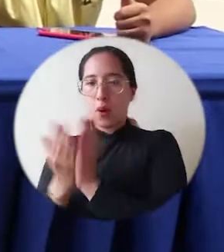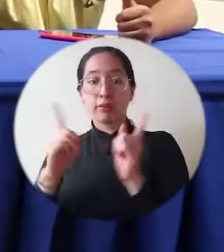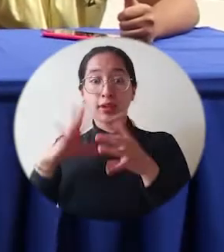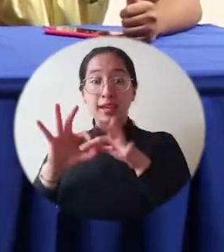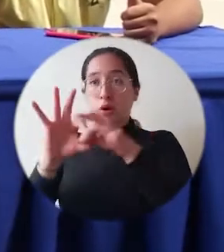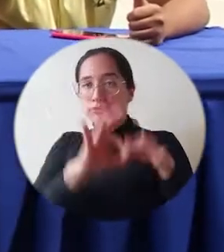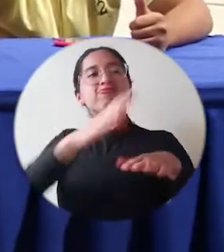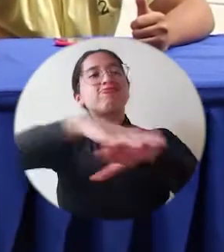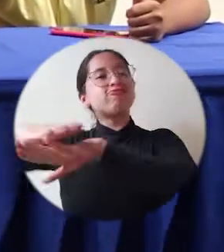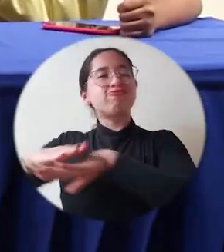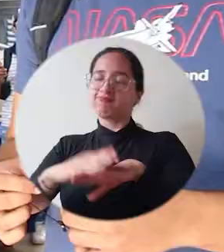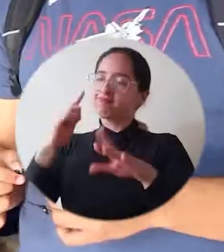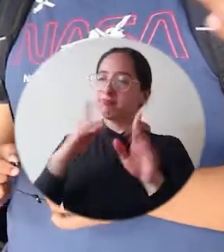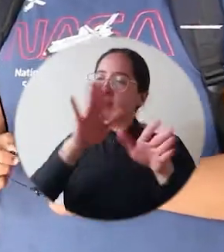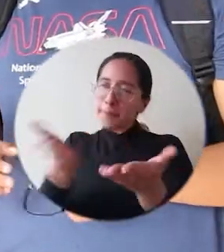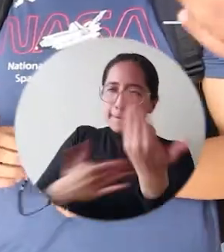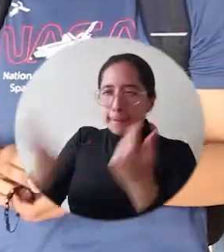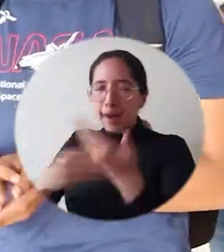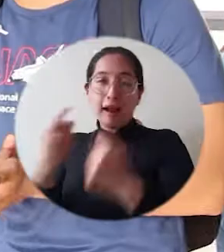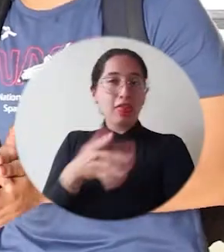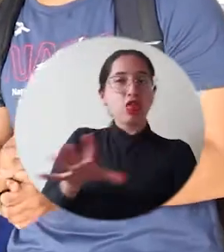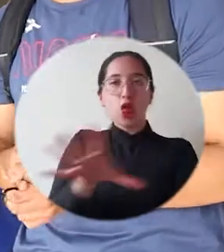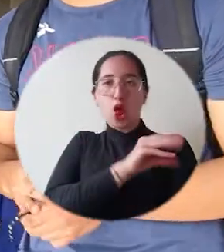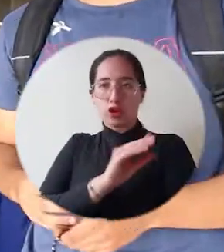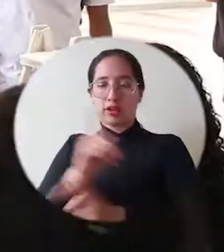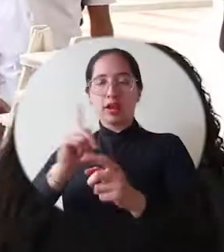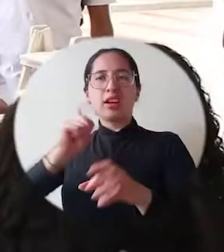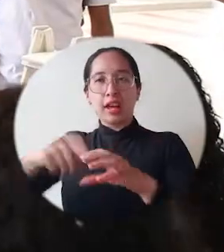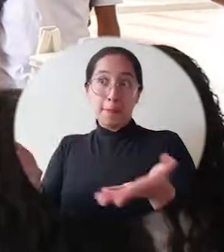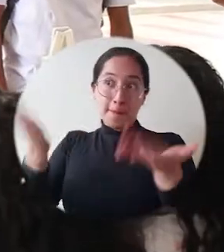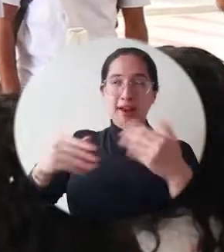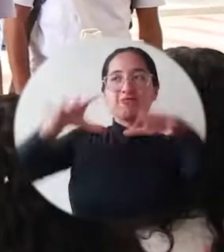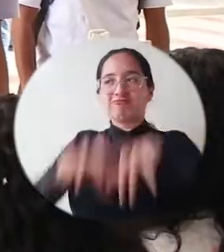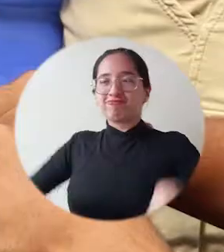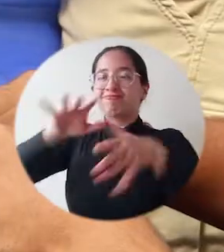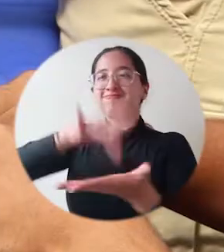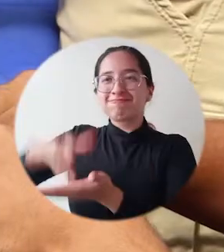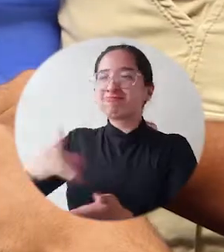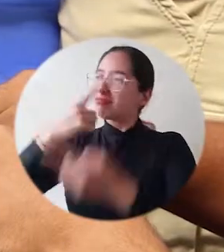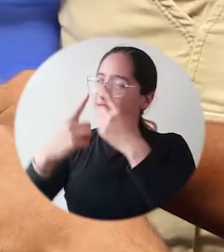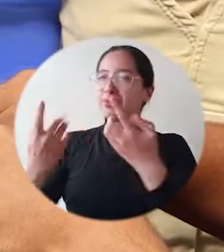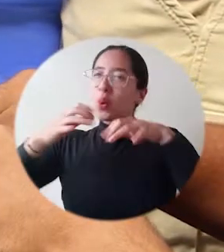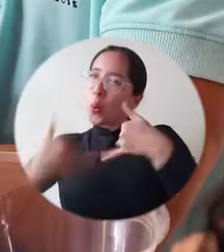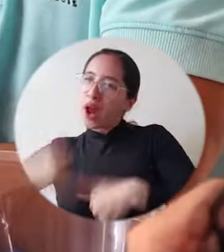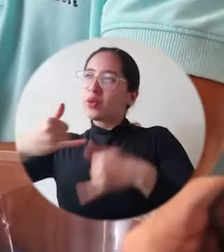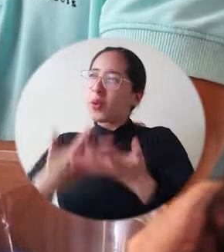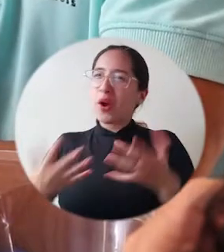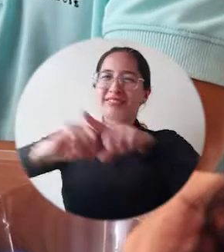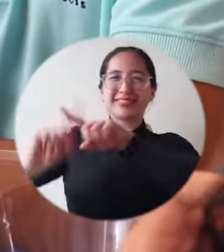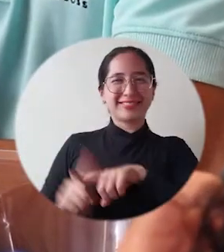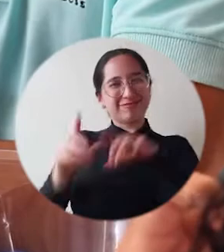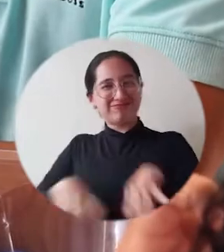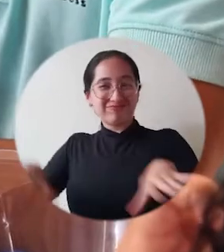y de Ciencias de la Educación reunieron a estudiantes, docentes y trabajadores de la alma mater alrededor de desafíos, retos, curiosidades